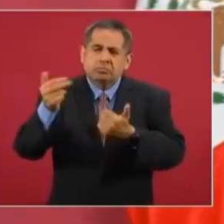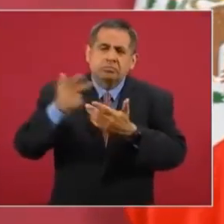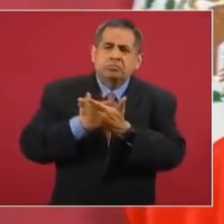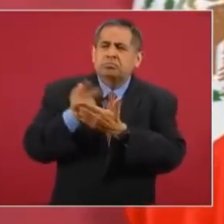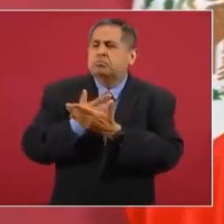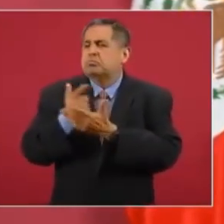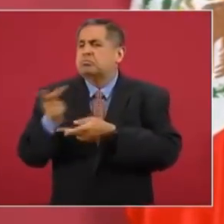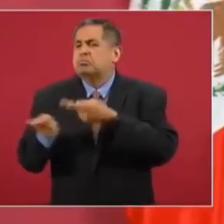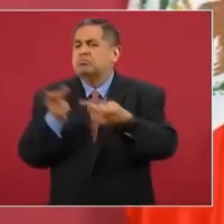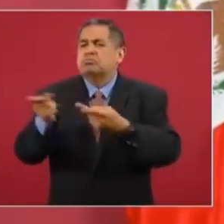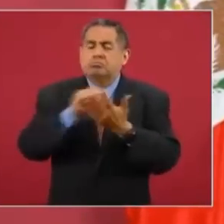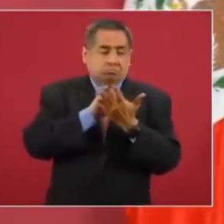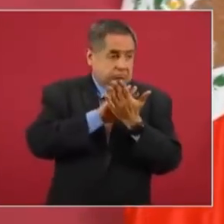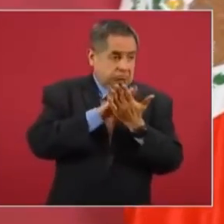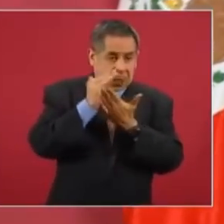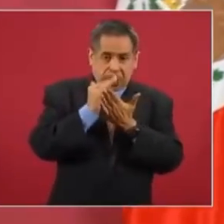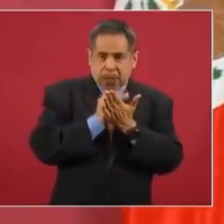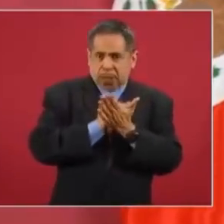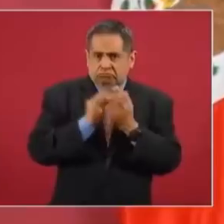estadístico,